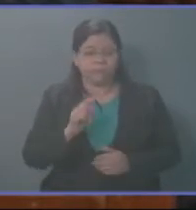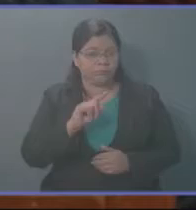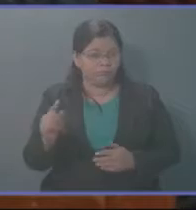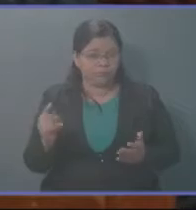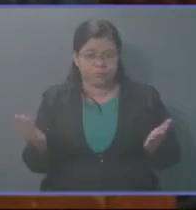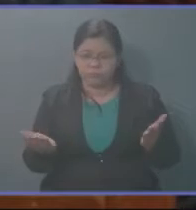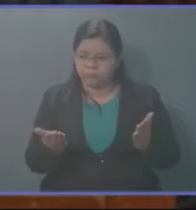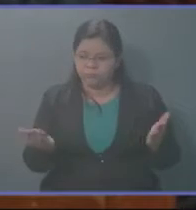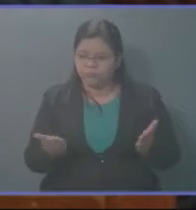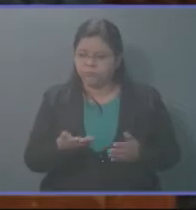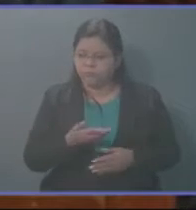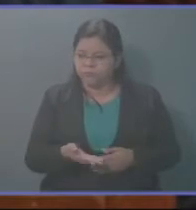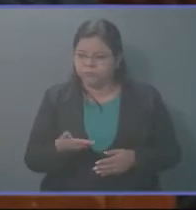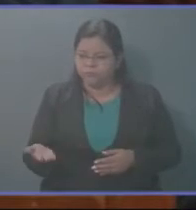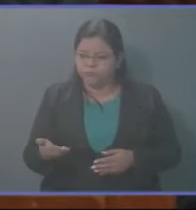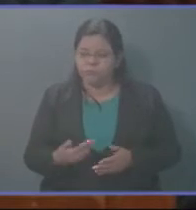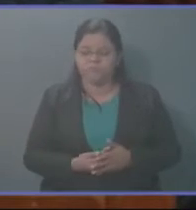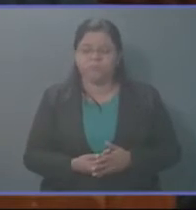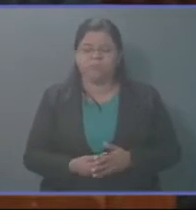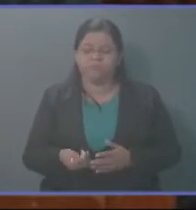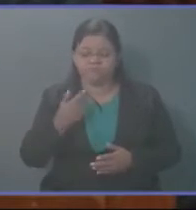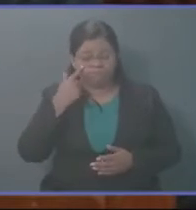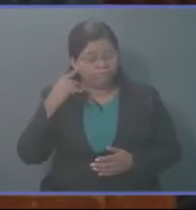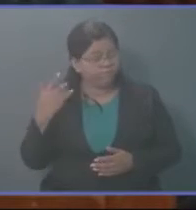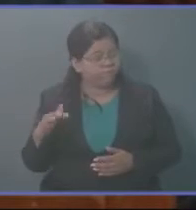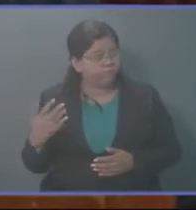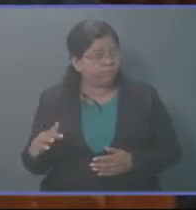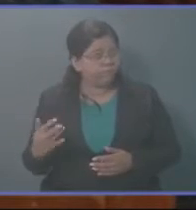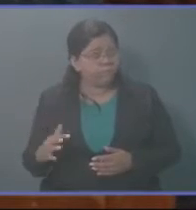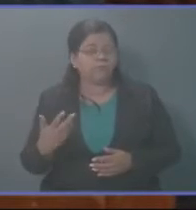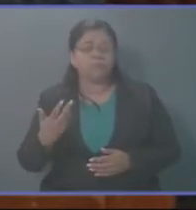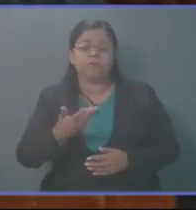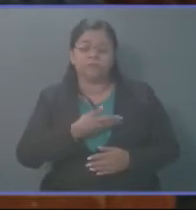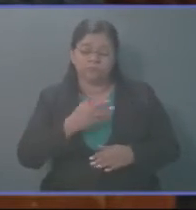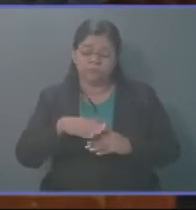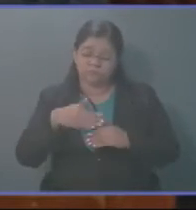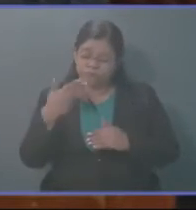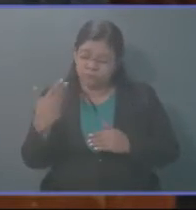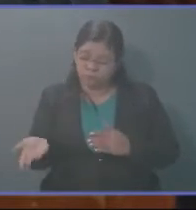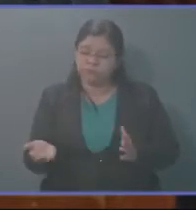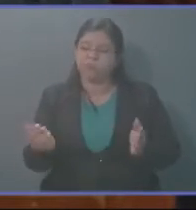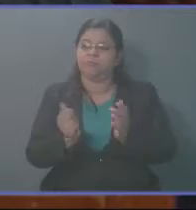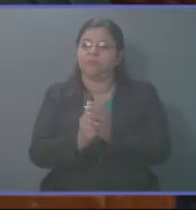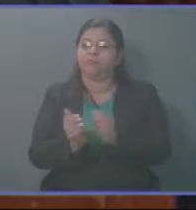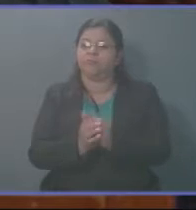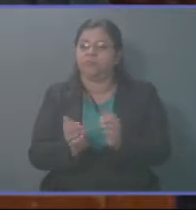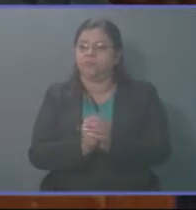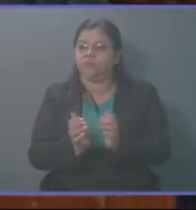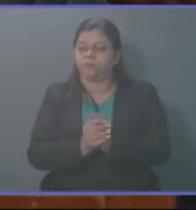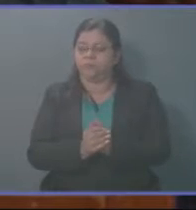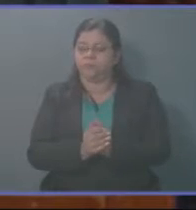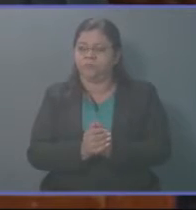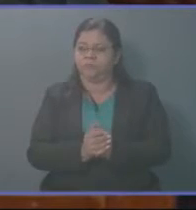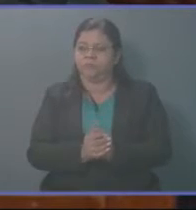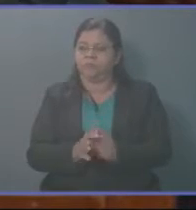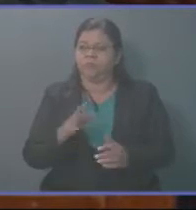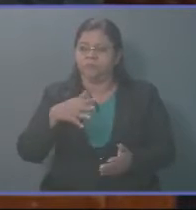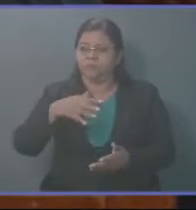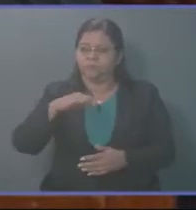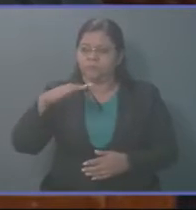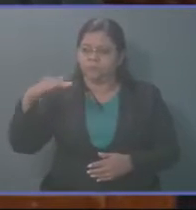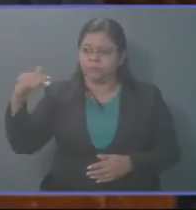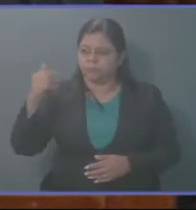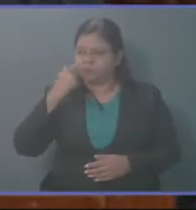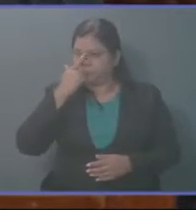con medidas severas es que tenemos muchas dificultades en nuestra población, en nuestro país.